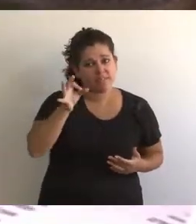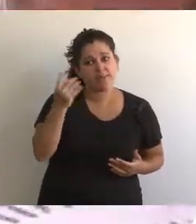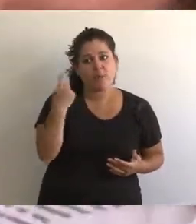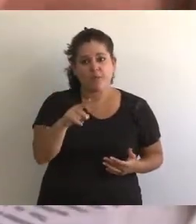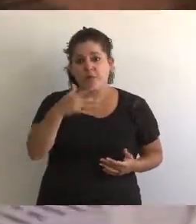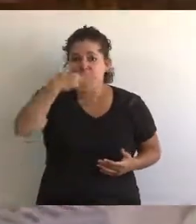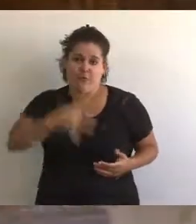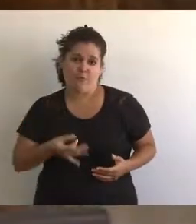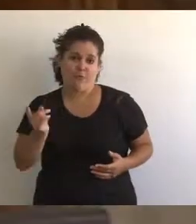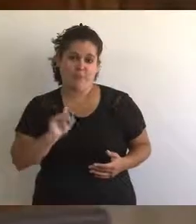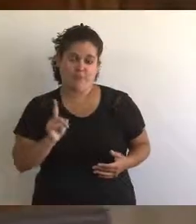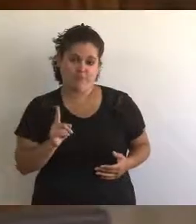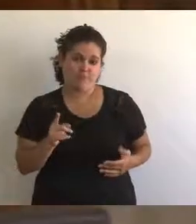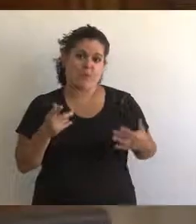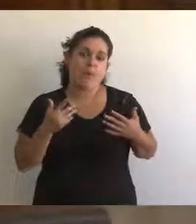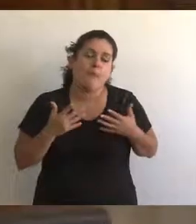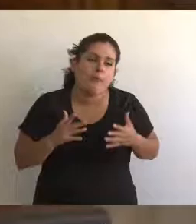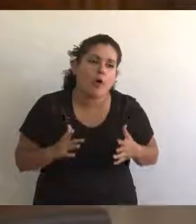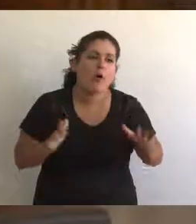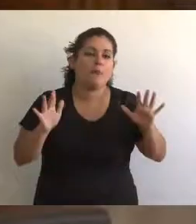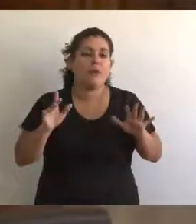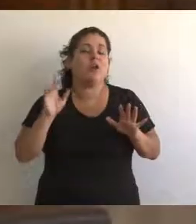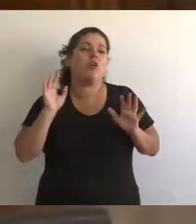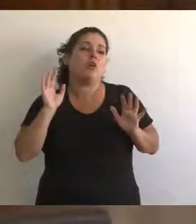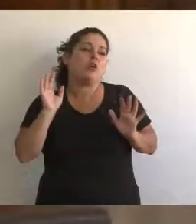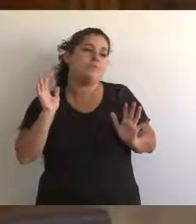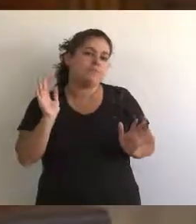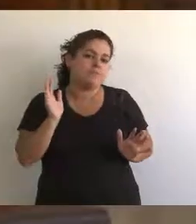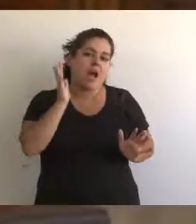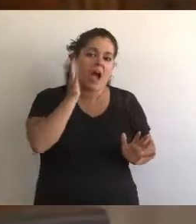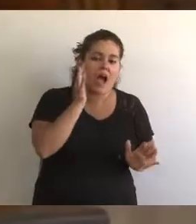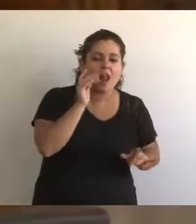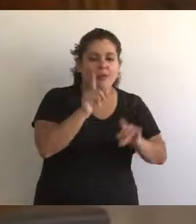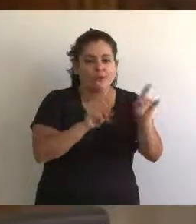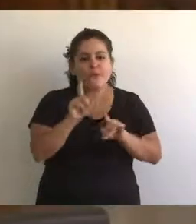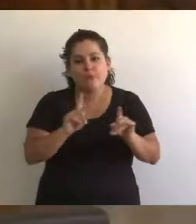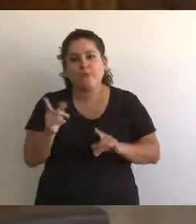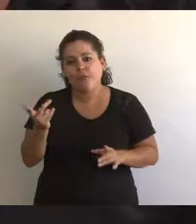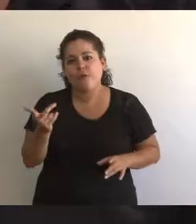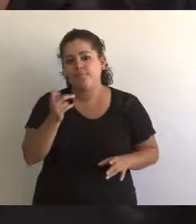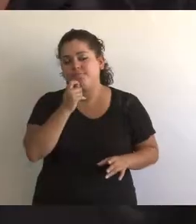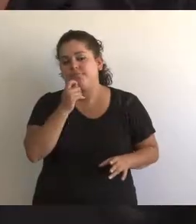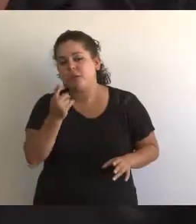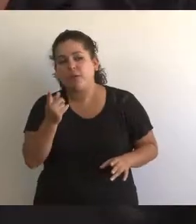pero no implementamos. Por lo menos esa cuestión uno encuentra los